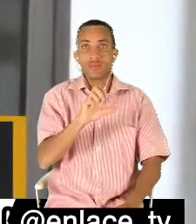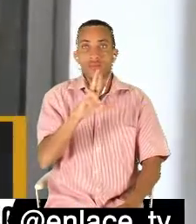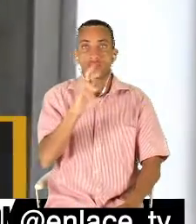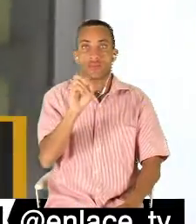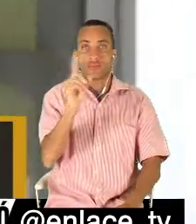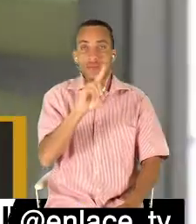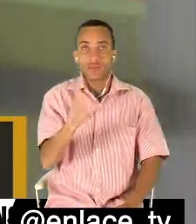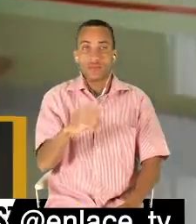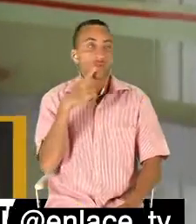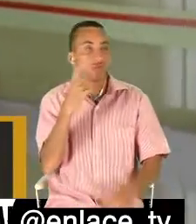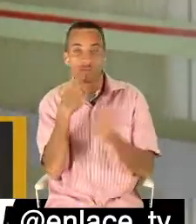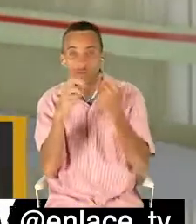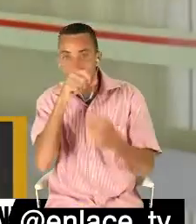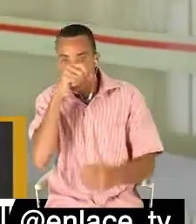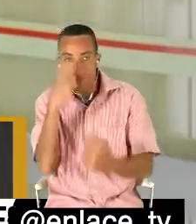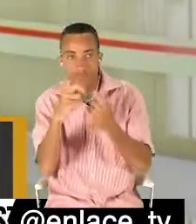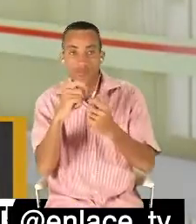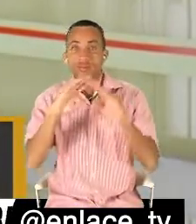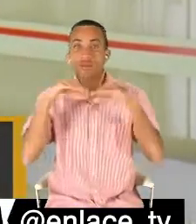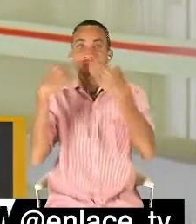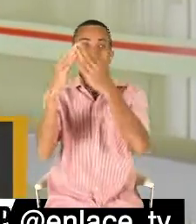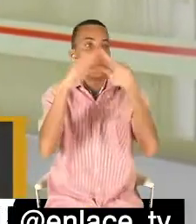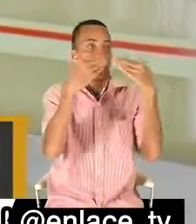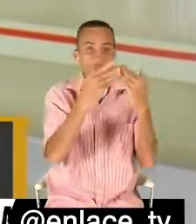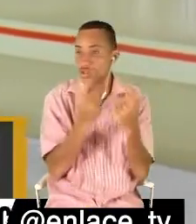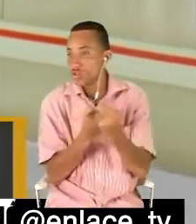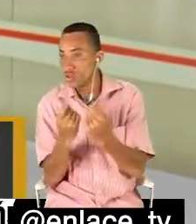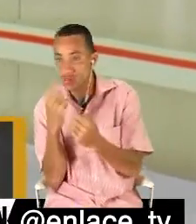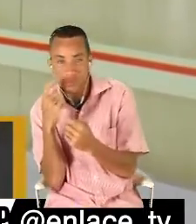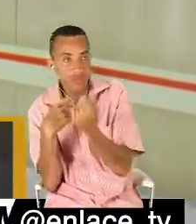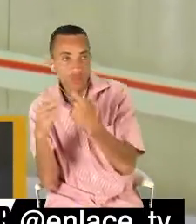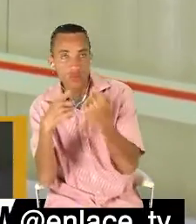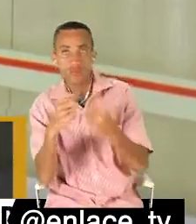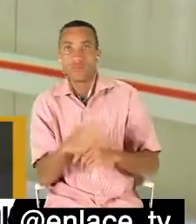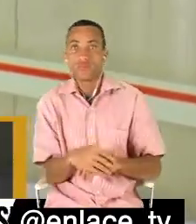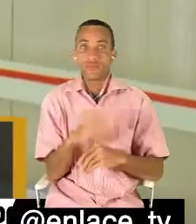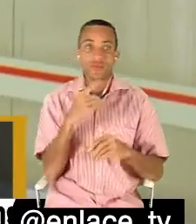estupefacientes, especialmente en colegios de la ciudad. Uno de los capturados estaba